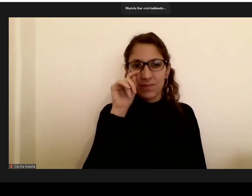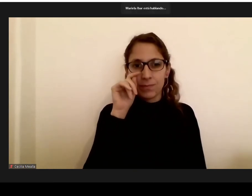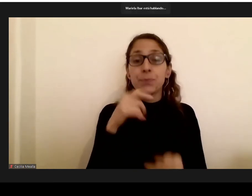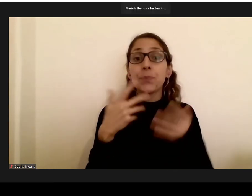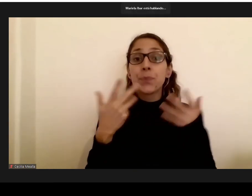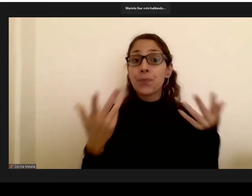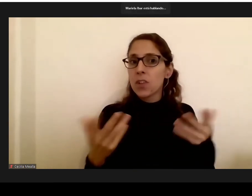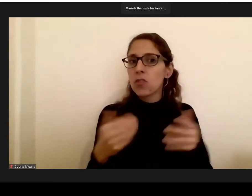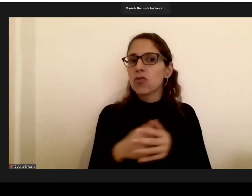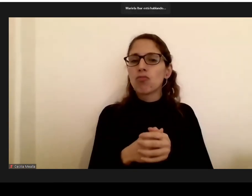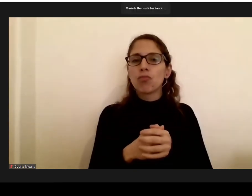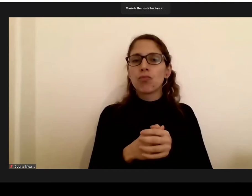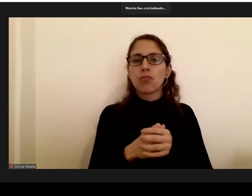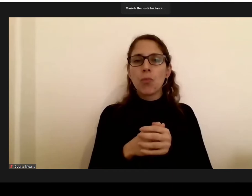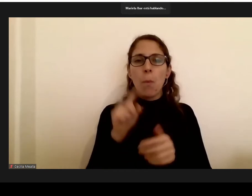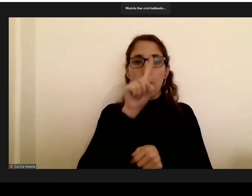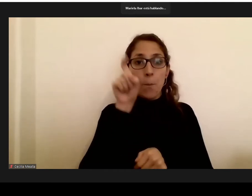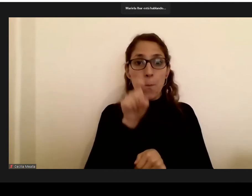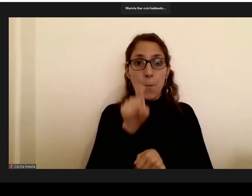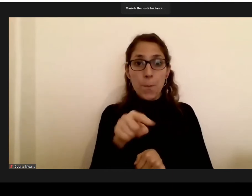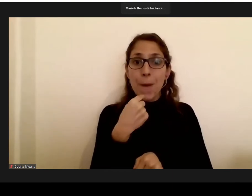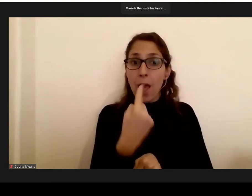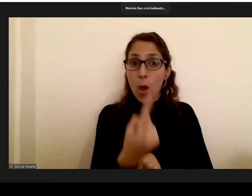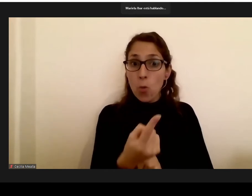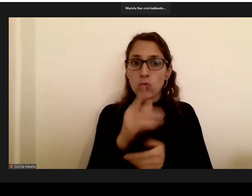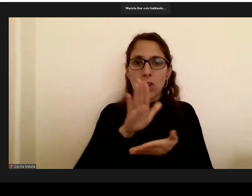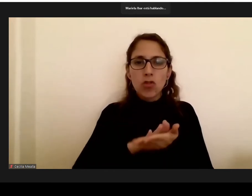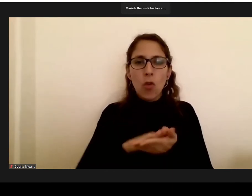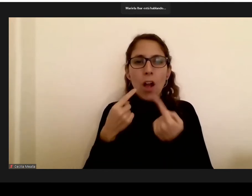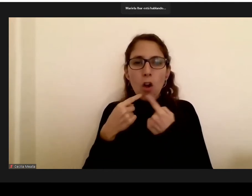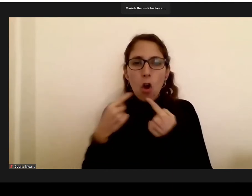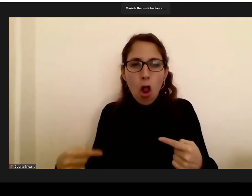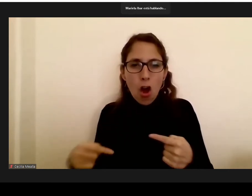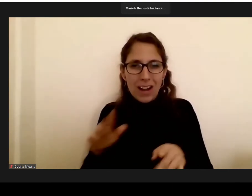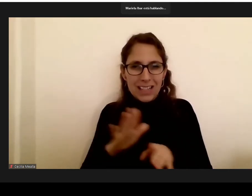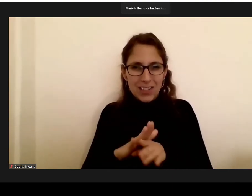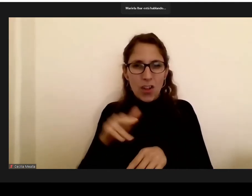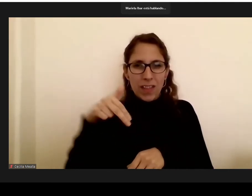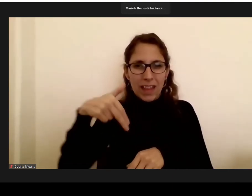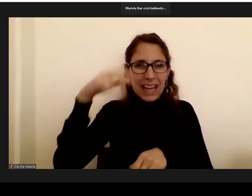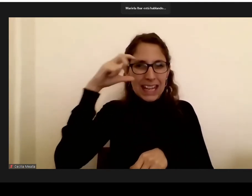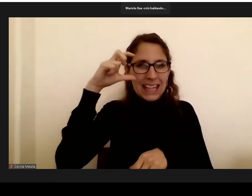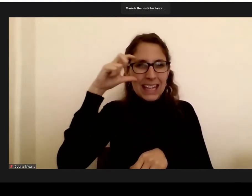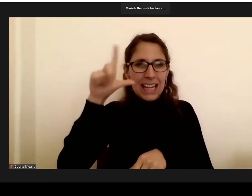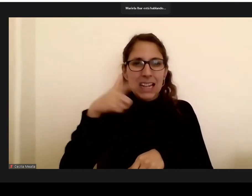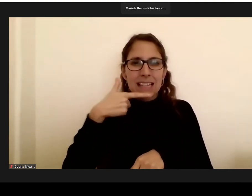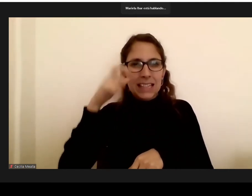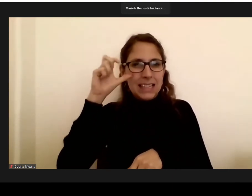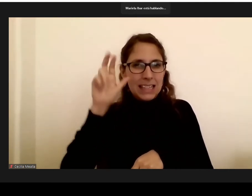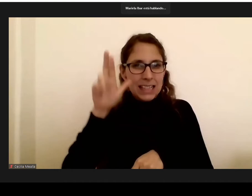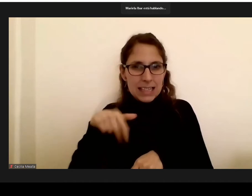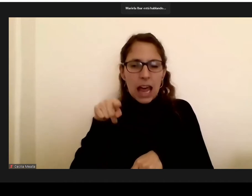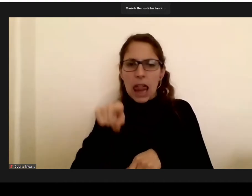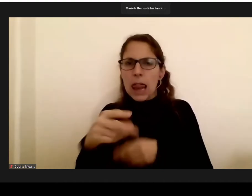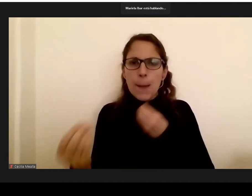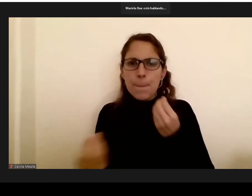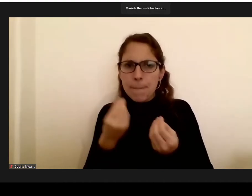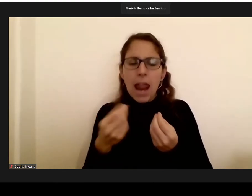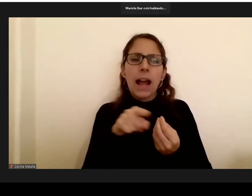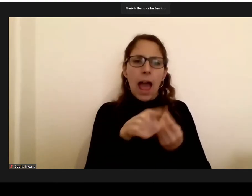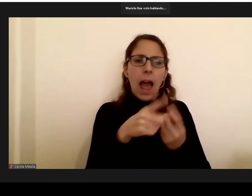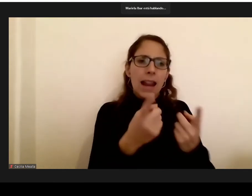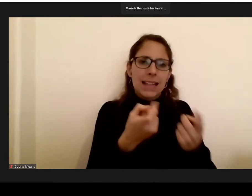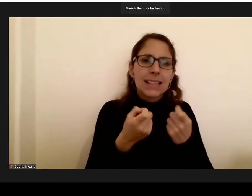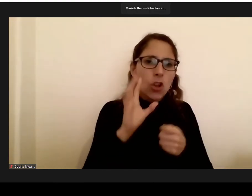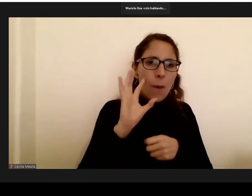Entonces, en la pregunta de la coloración de Ziel-Nielsen, ¿sí? Se utiliza para observar microorganismos ácido alcohol resistentes. Tienen